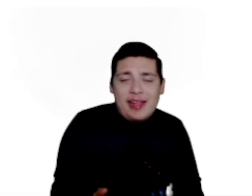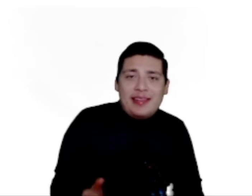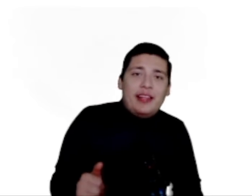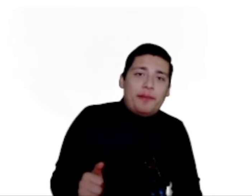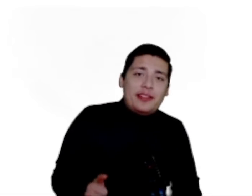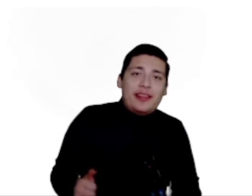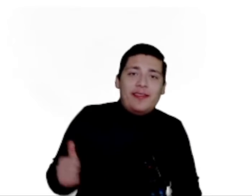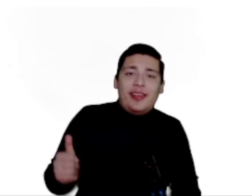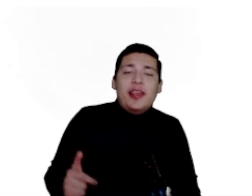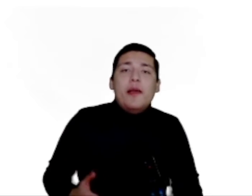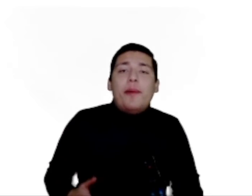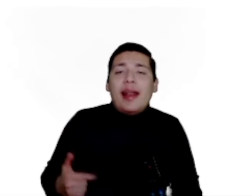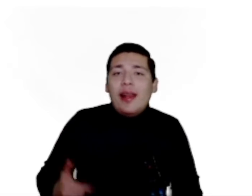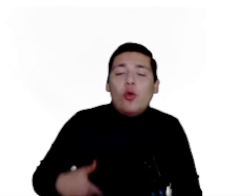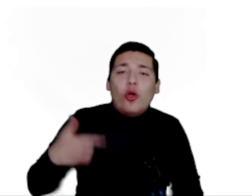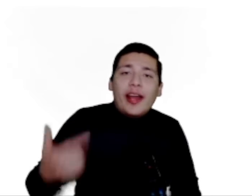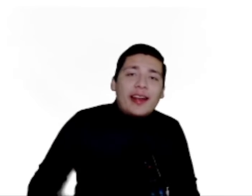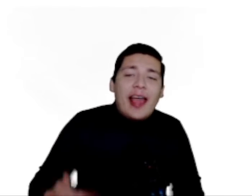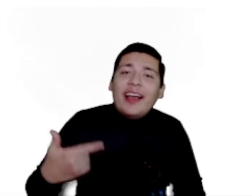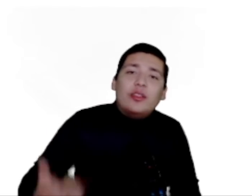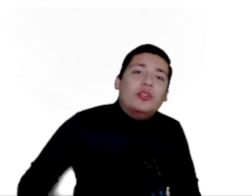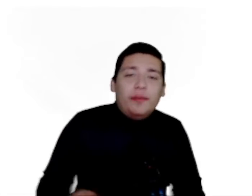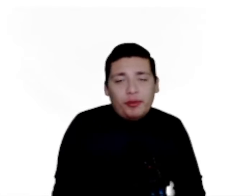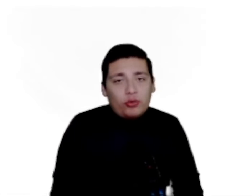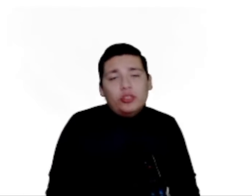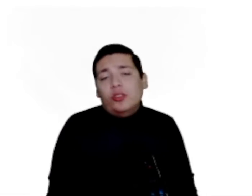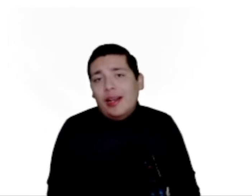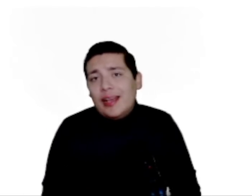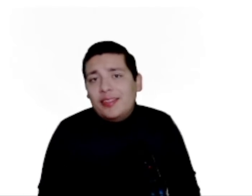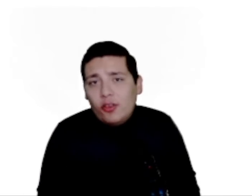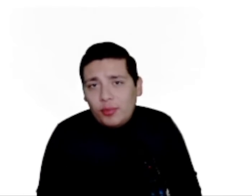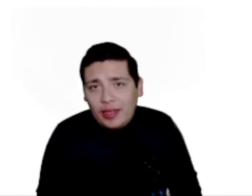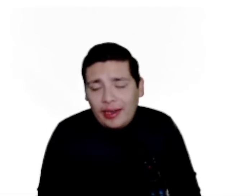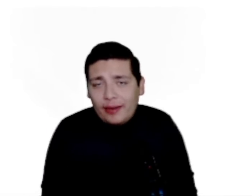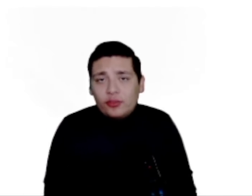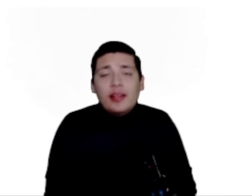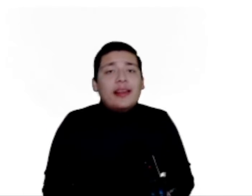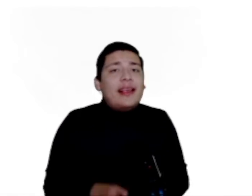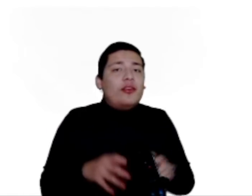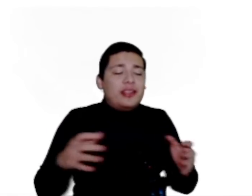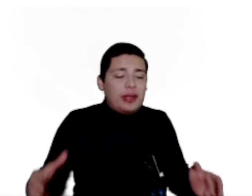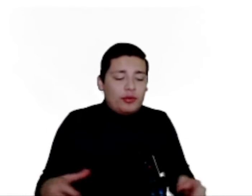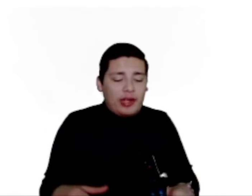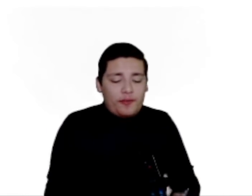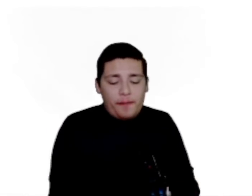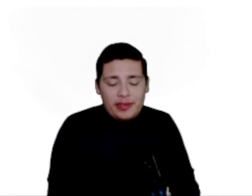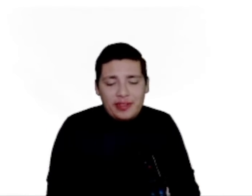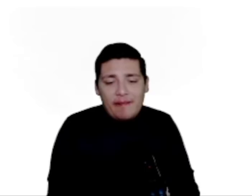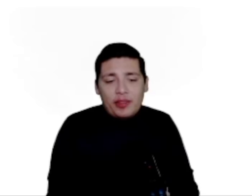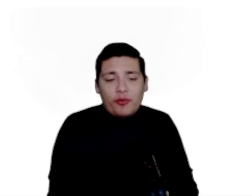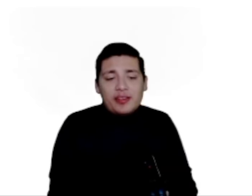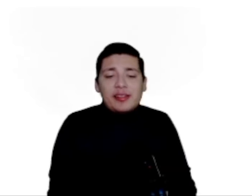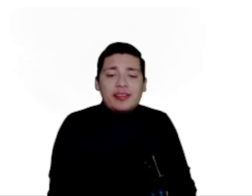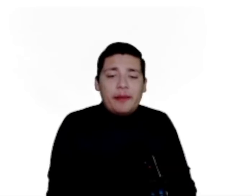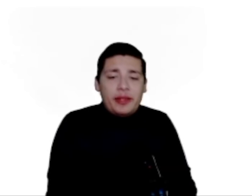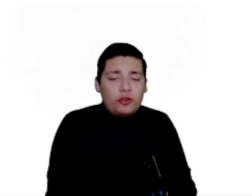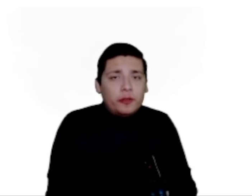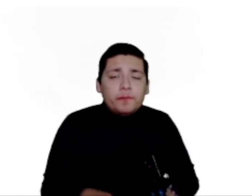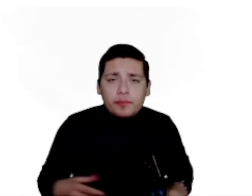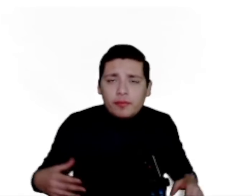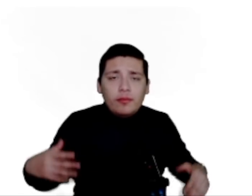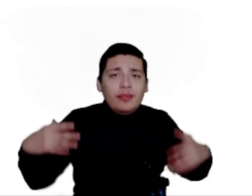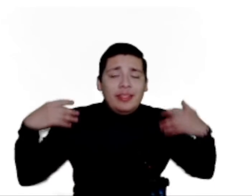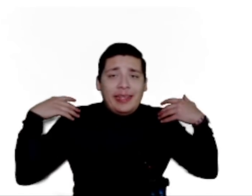la imagen del presidente para lograr actos en perjuicio de las y los mexicanos. ¿Qué es lo que está buscando el presidente con este